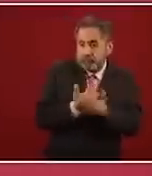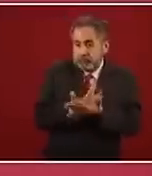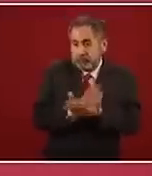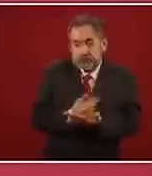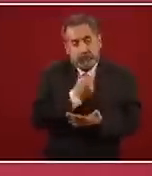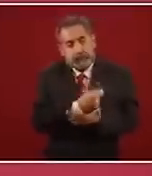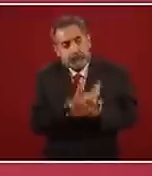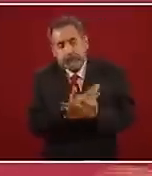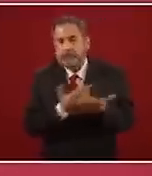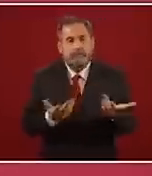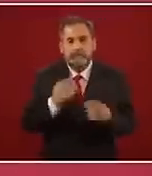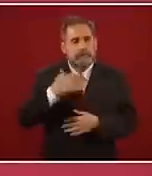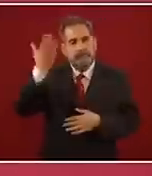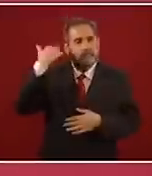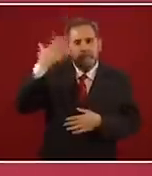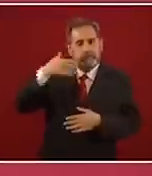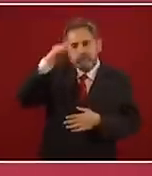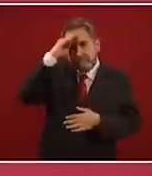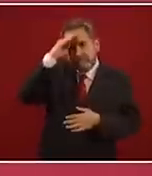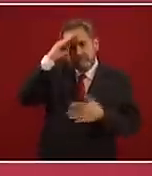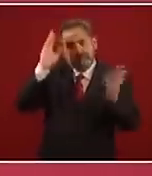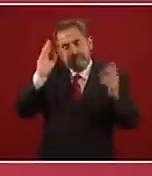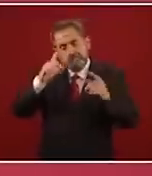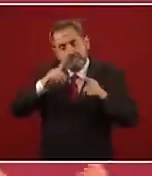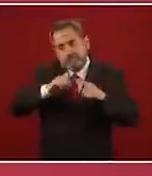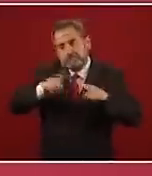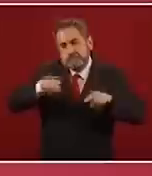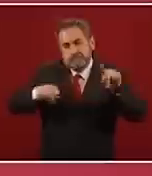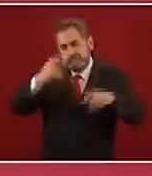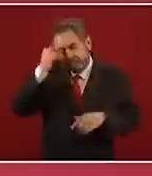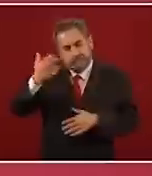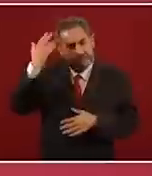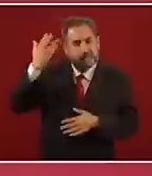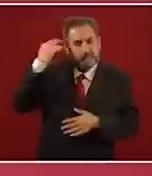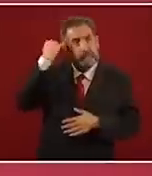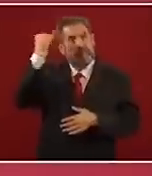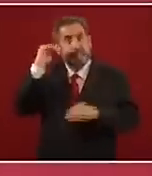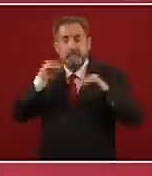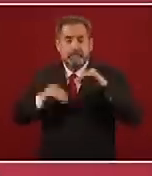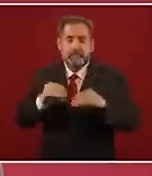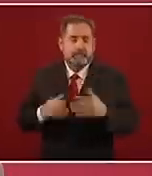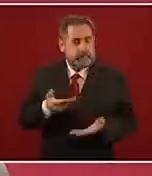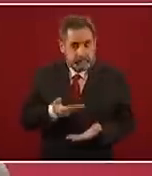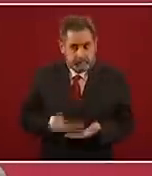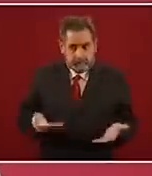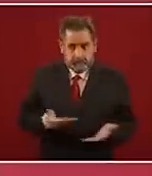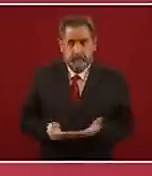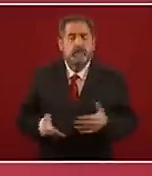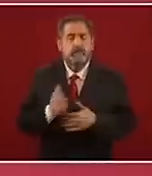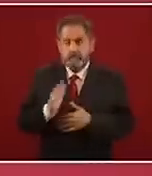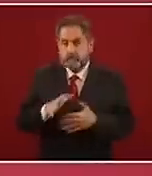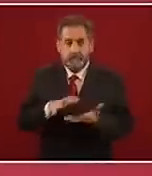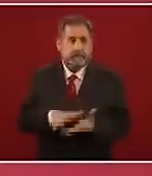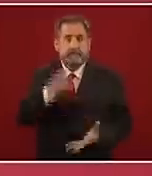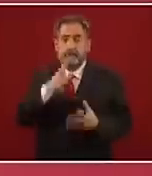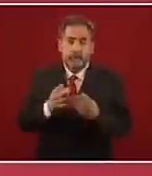cercanos. Las razones seguramente son muy variadas, pero no se contempló en el diseño. Y hoy prácticamente la